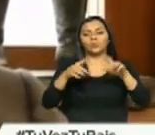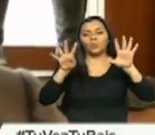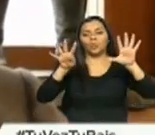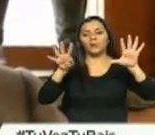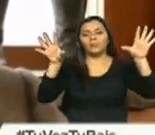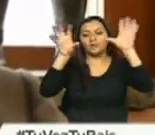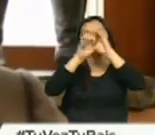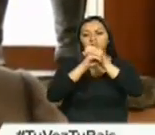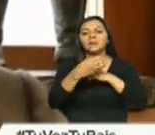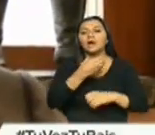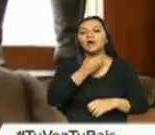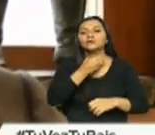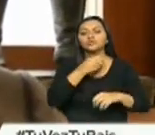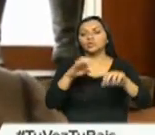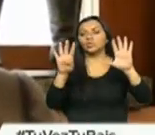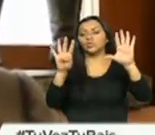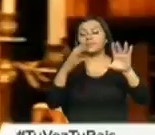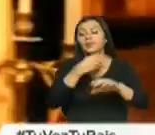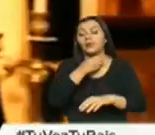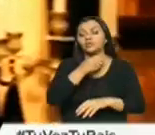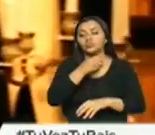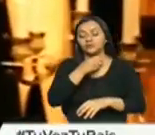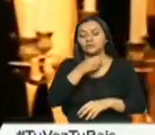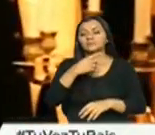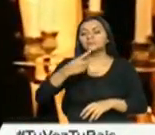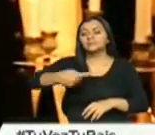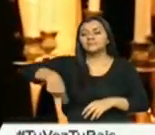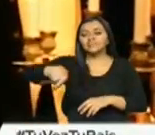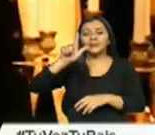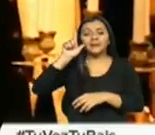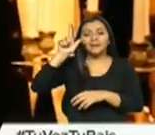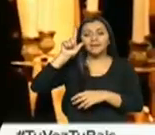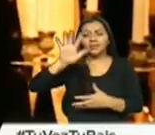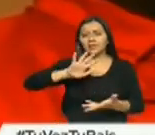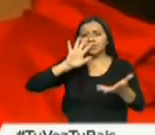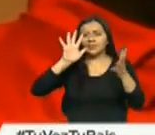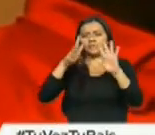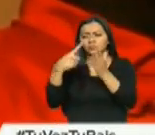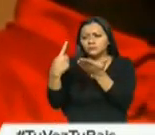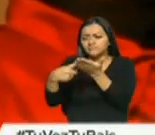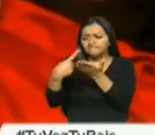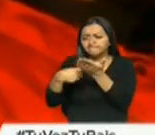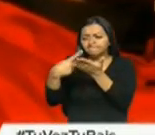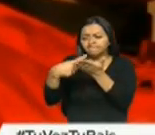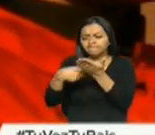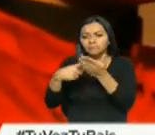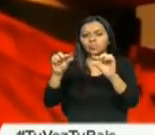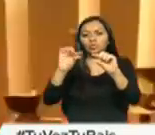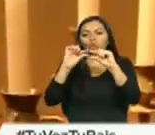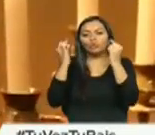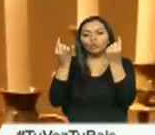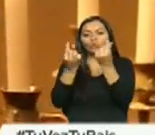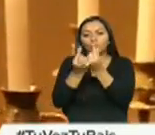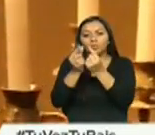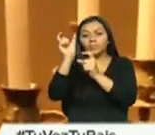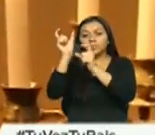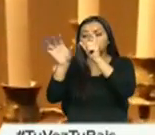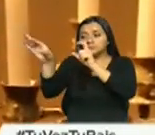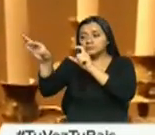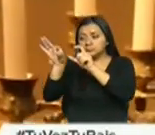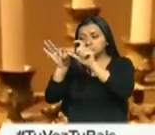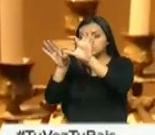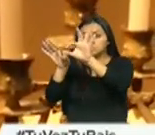agosto, en donde unos líderes revolucionarios congregan a un grupo de gentes del